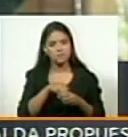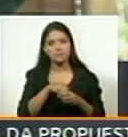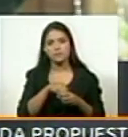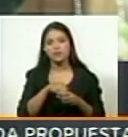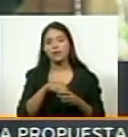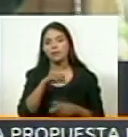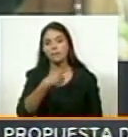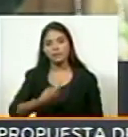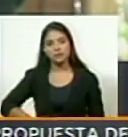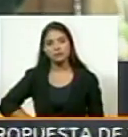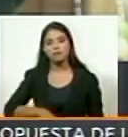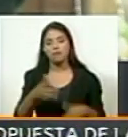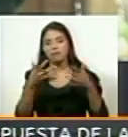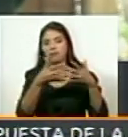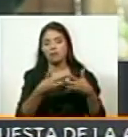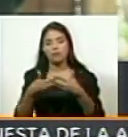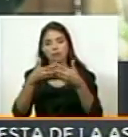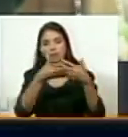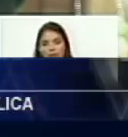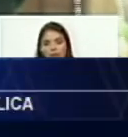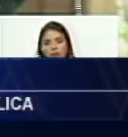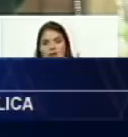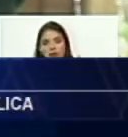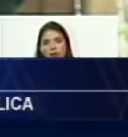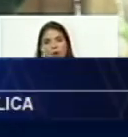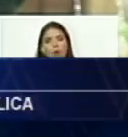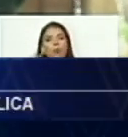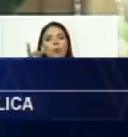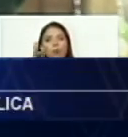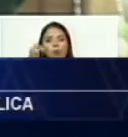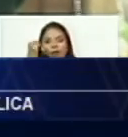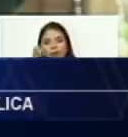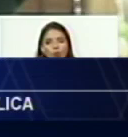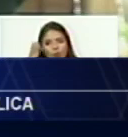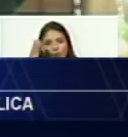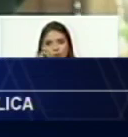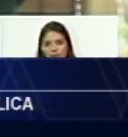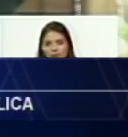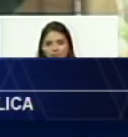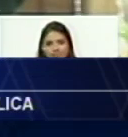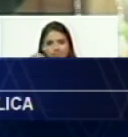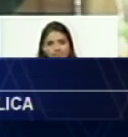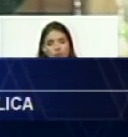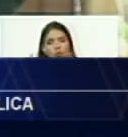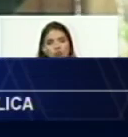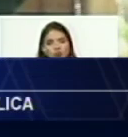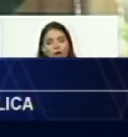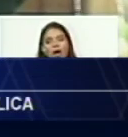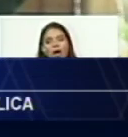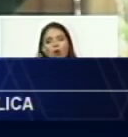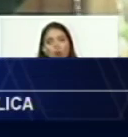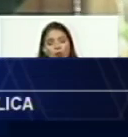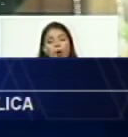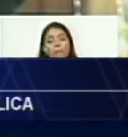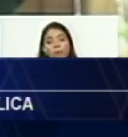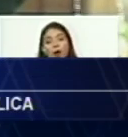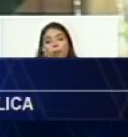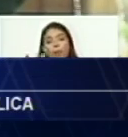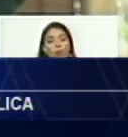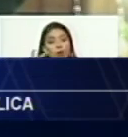del presidente Donald Trump y la señora Federica Mogherini, representante de la Unión Europea para la